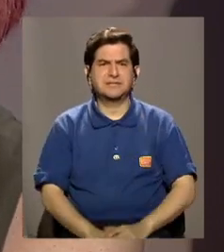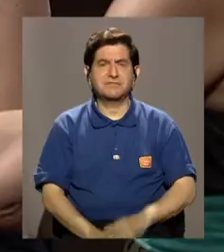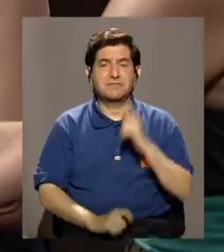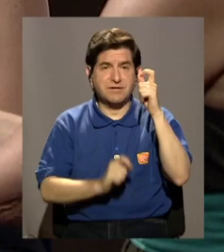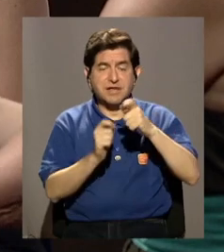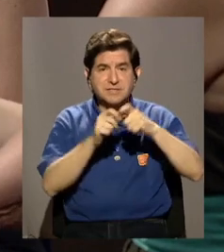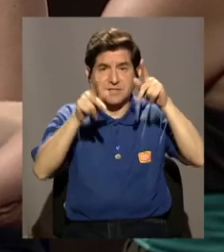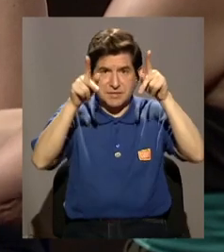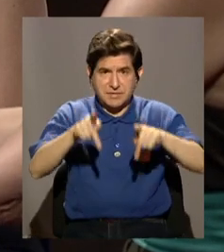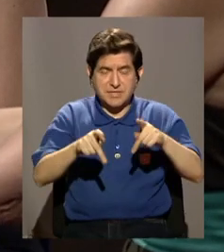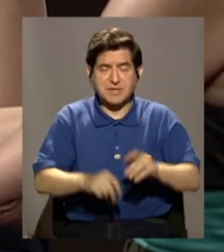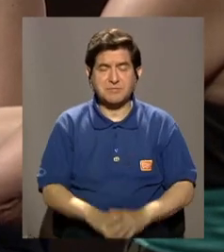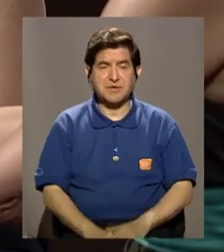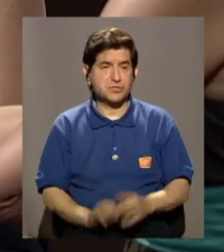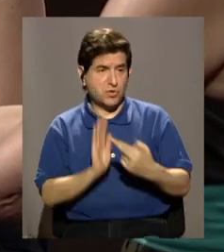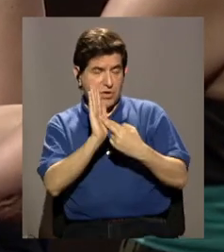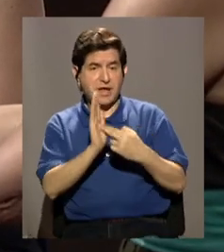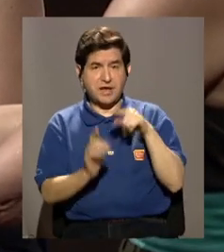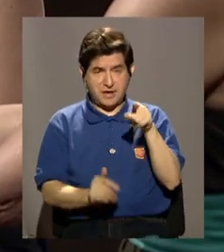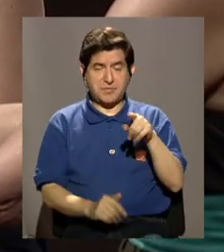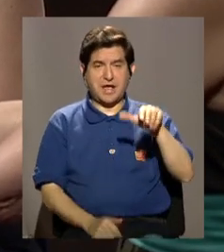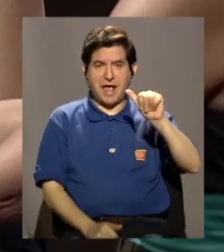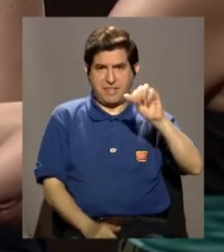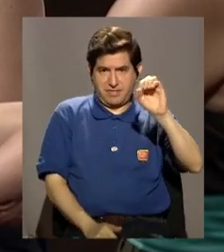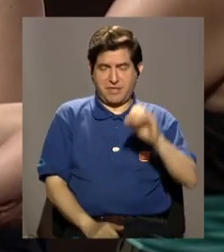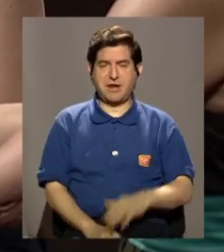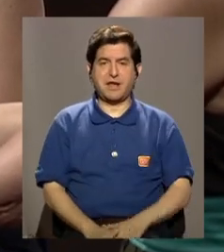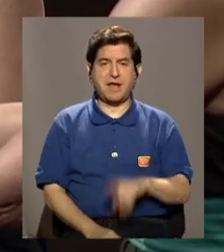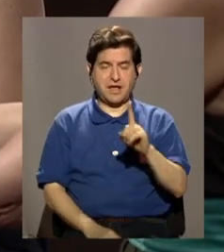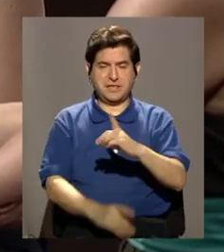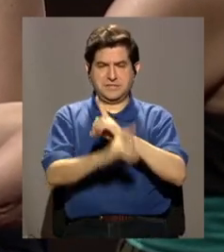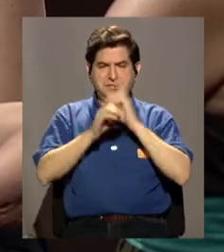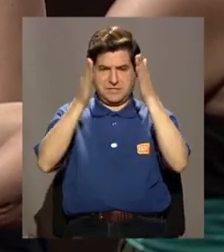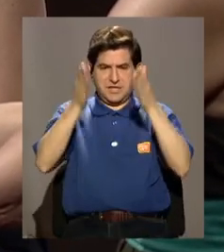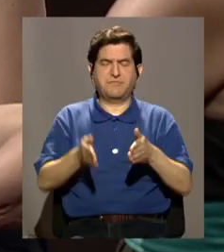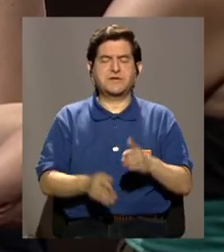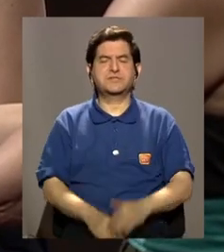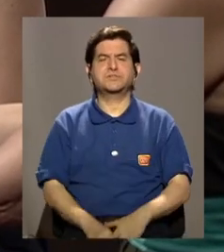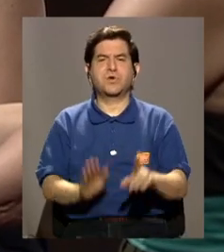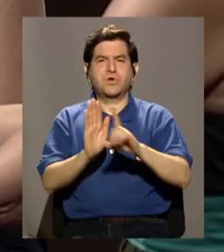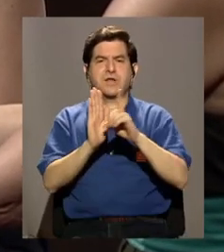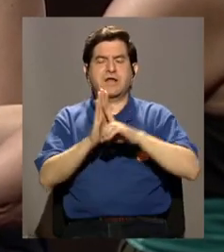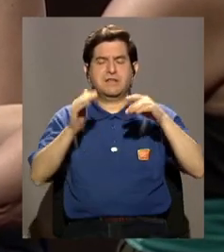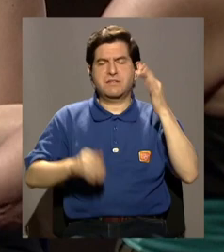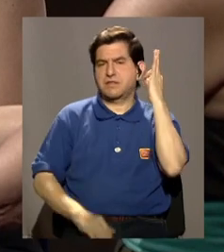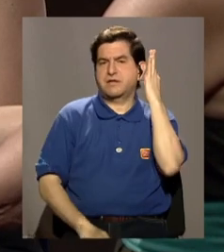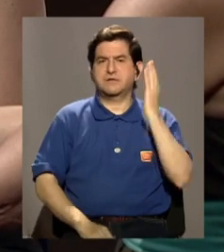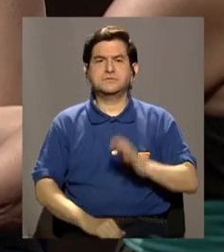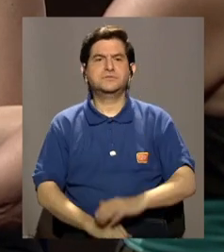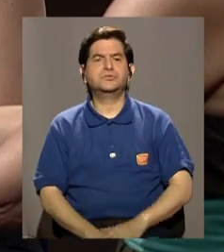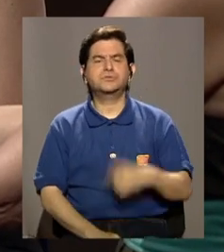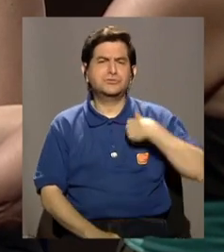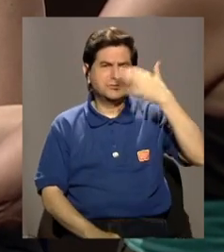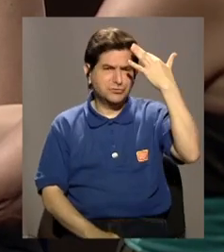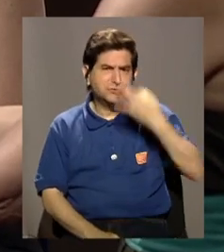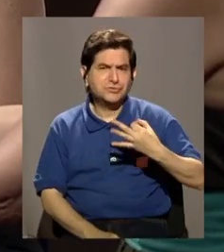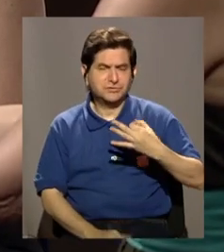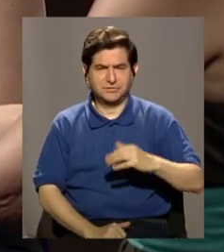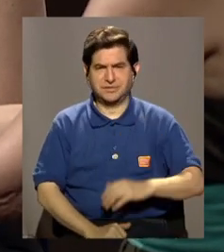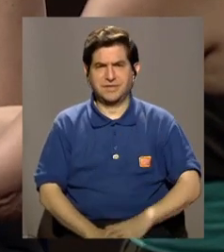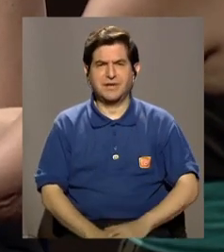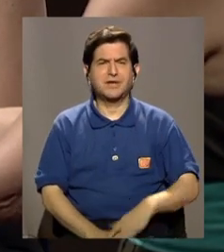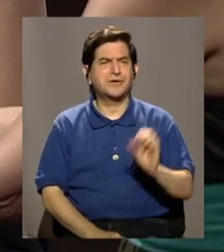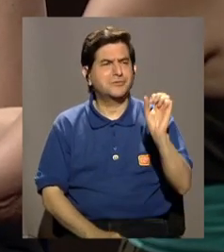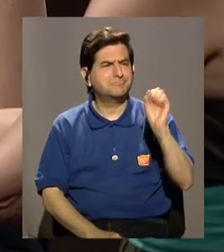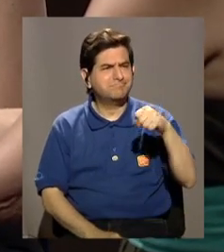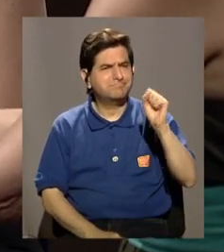verdad justamente el personaje de andrea es una defensora de los de los derechos de la mujer entonces sí creo que hay